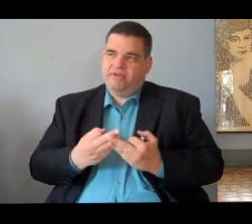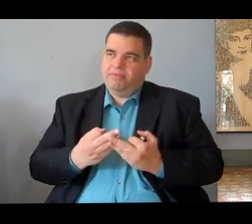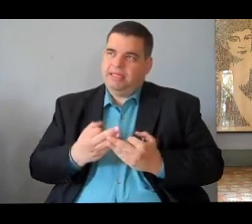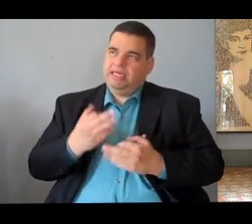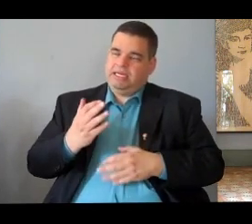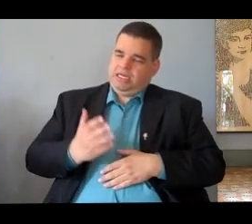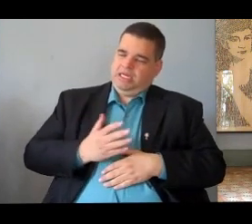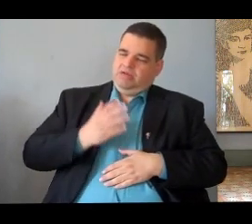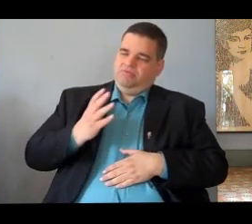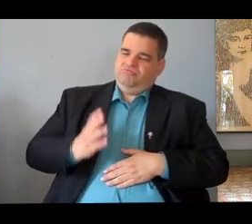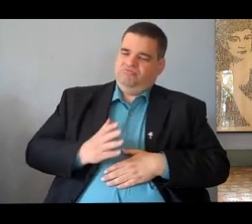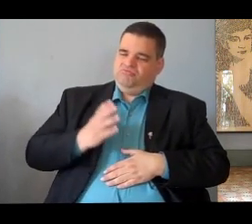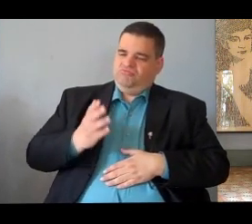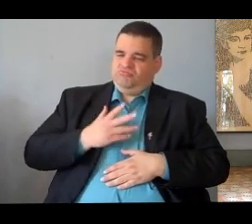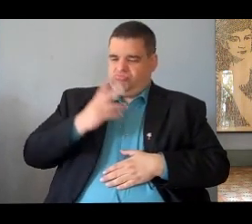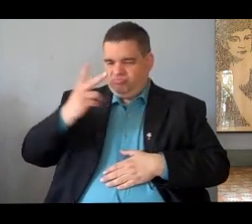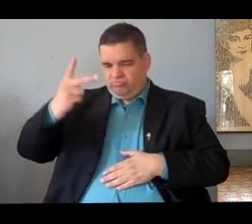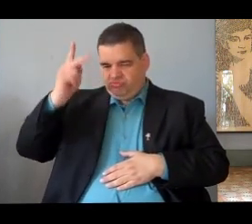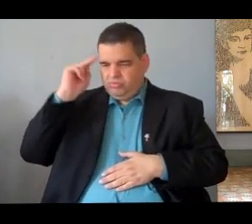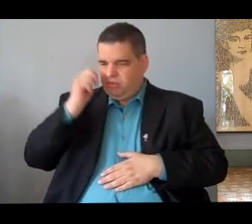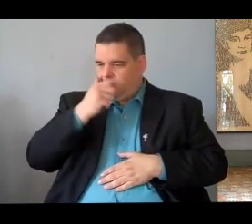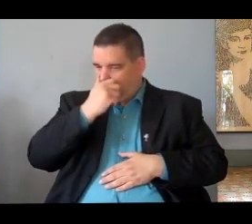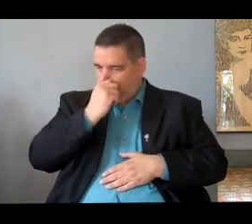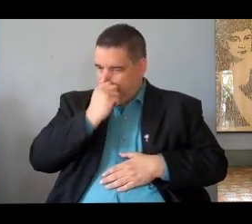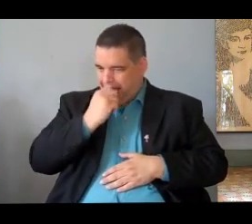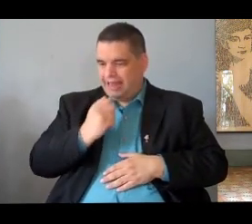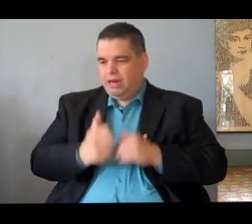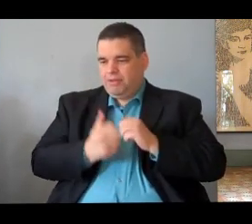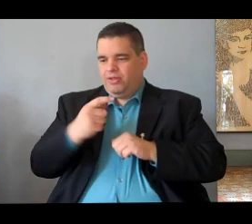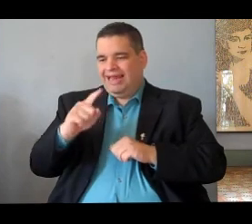prestigio, aquí uh-huh. en Ponce, la mayoría de las casas